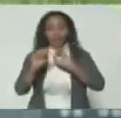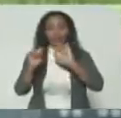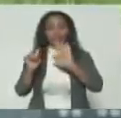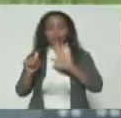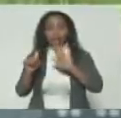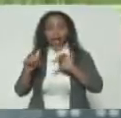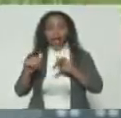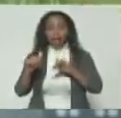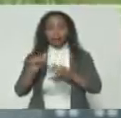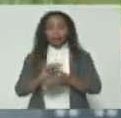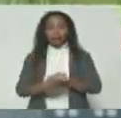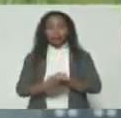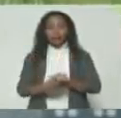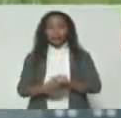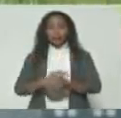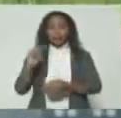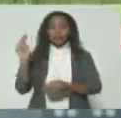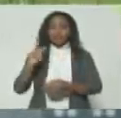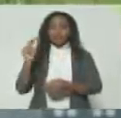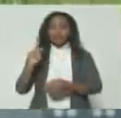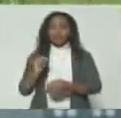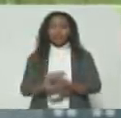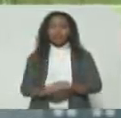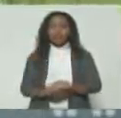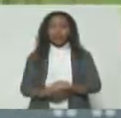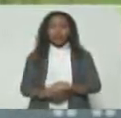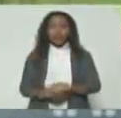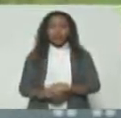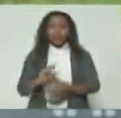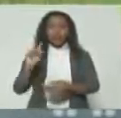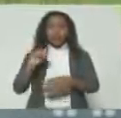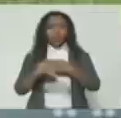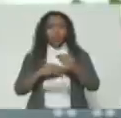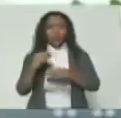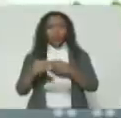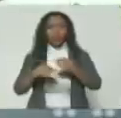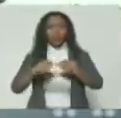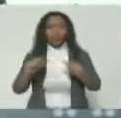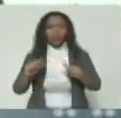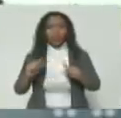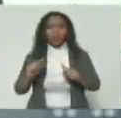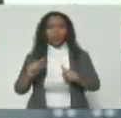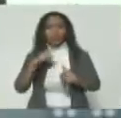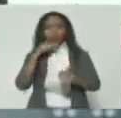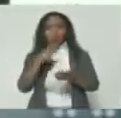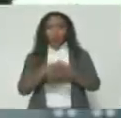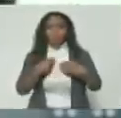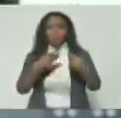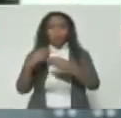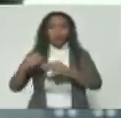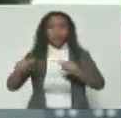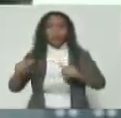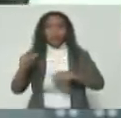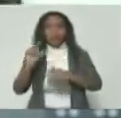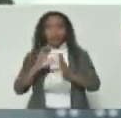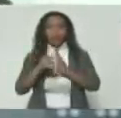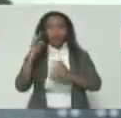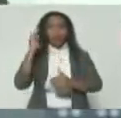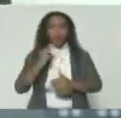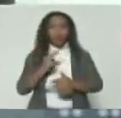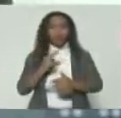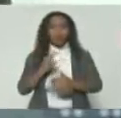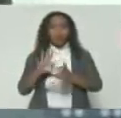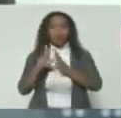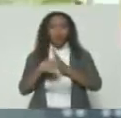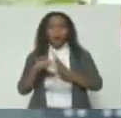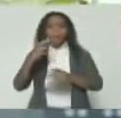Venezuela? Nunca. El único que distribuyó tierras aquí se llamó Simón Bolívar. Y después le robaron las tierras, Páez